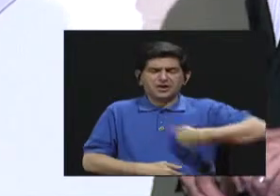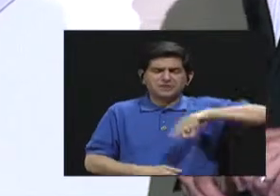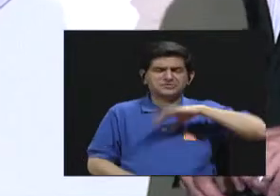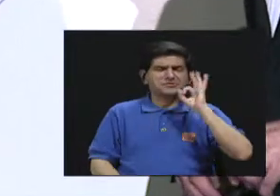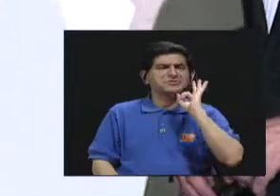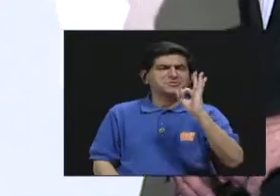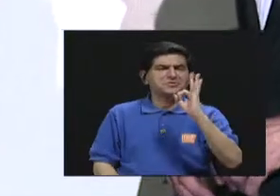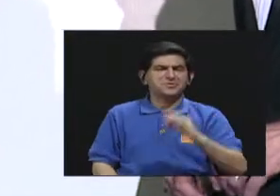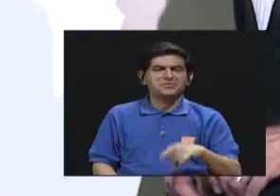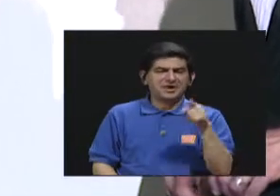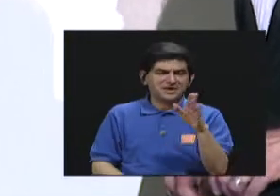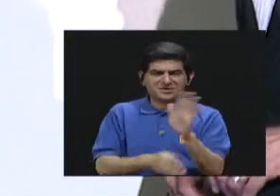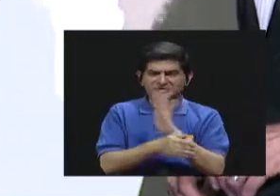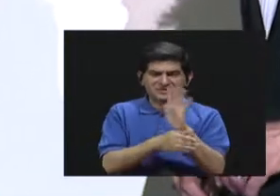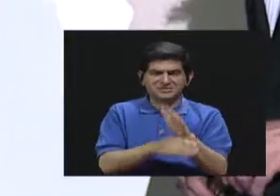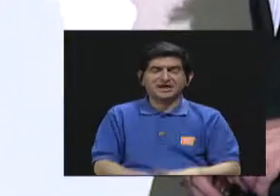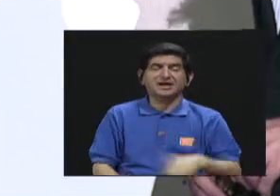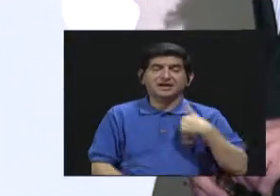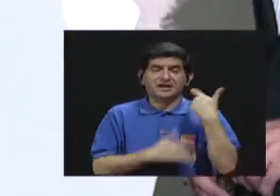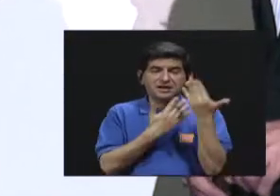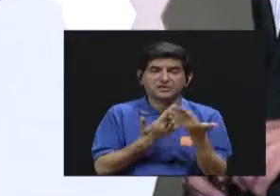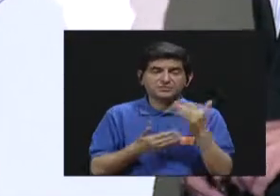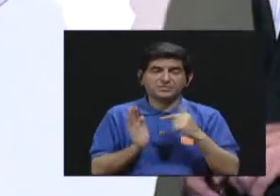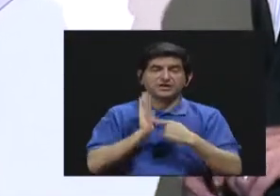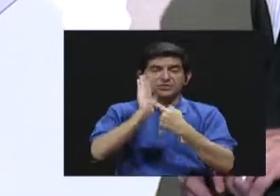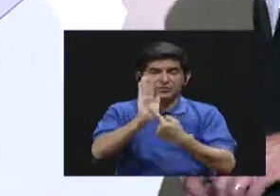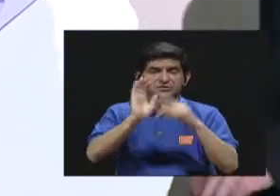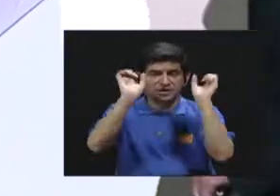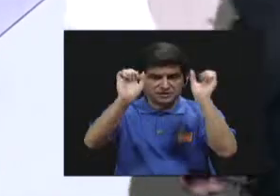esta película, la verdad, y espero que eso se haya reflejado.